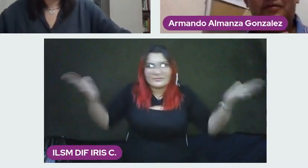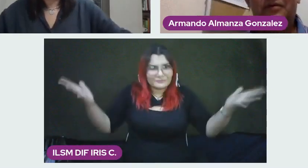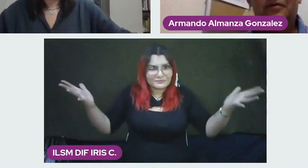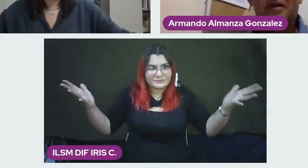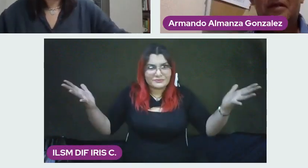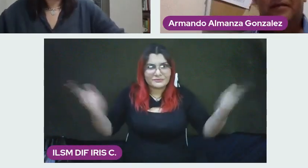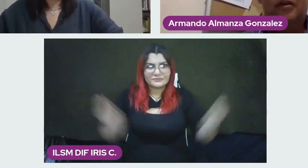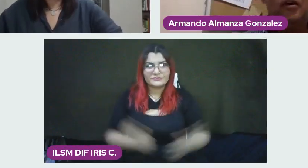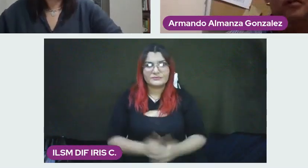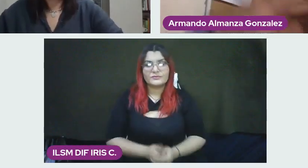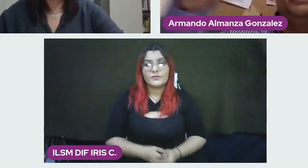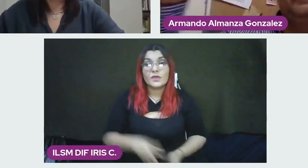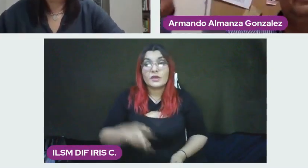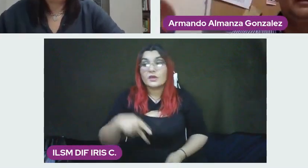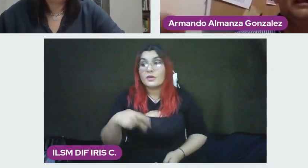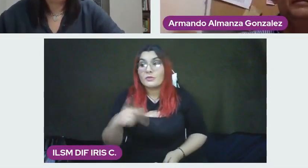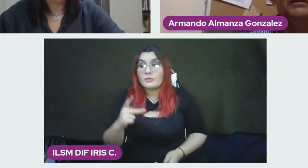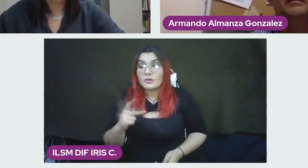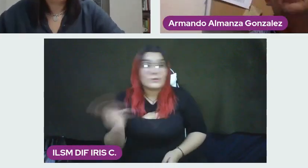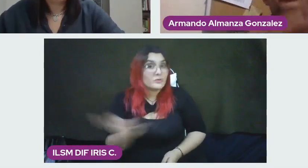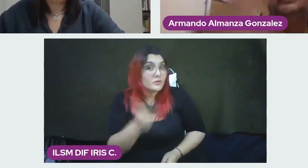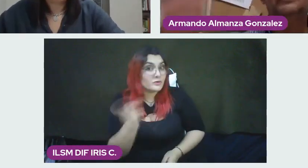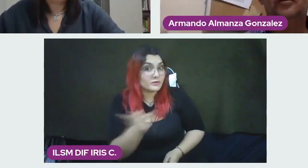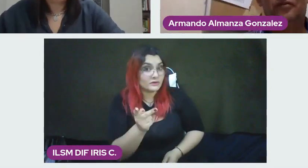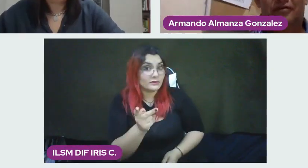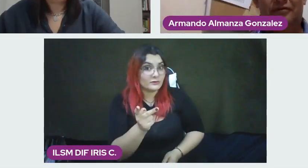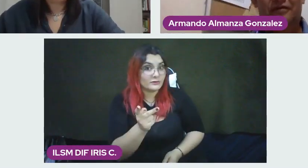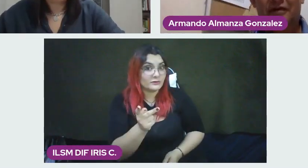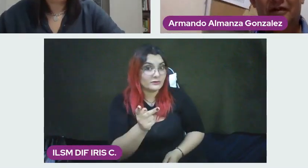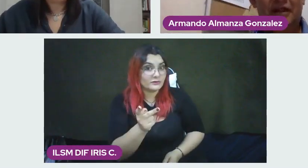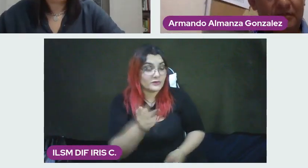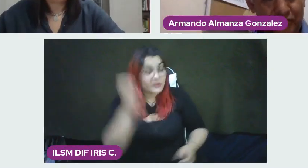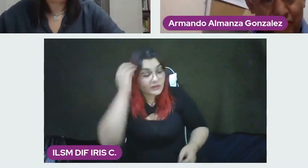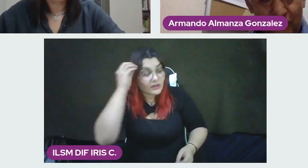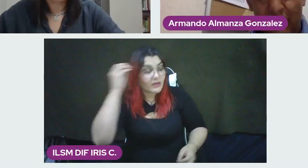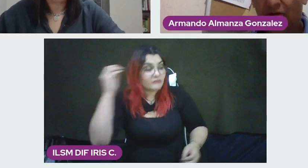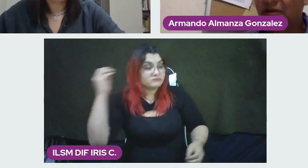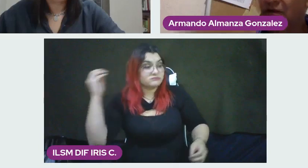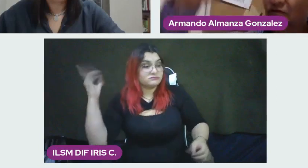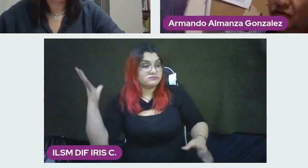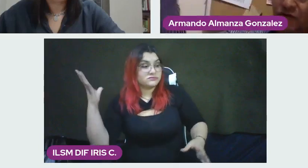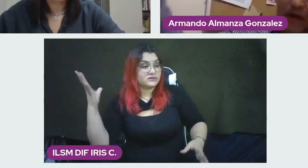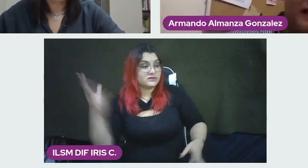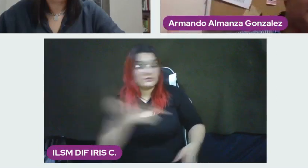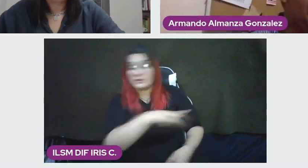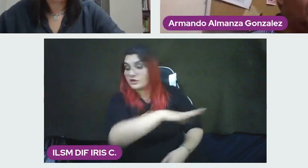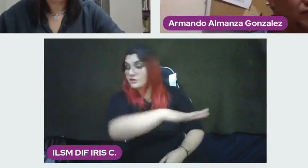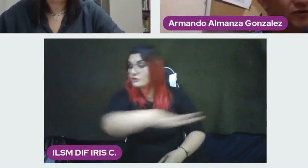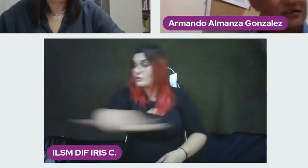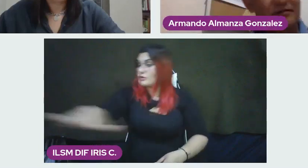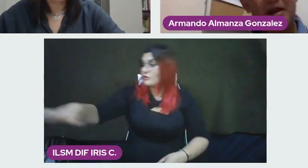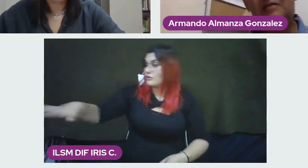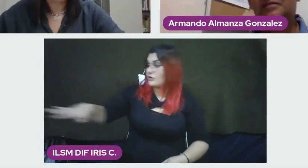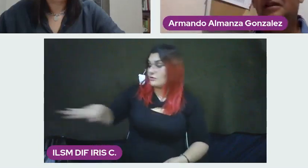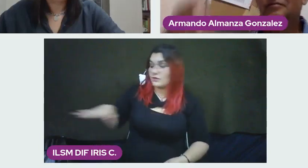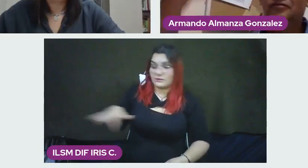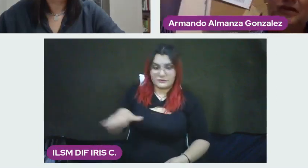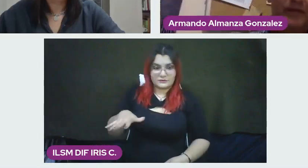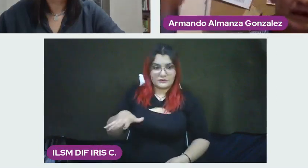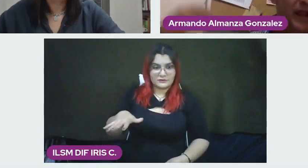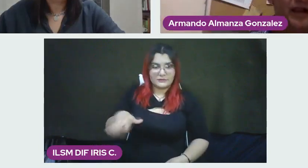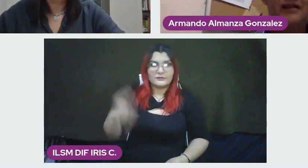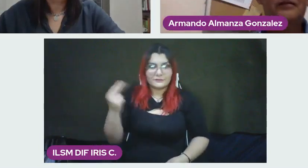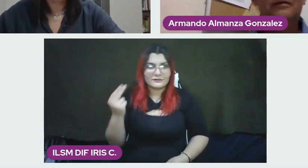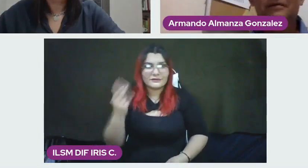ser productivo. Pero no olvidemos que también tenemos un entorno. Tenemos unos hijos, tenemos unos padres, tenemos unos hermanos, tenemos